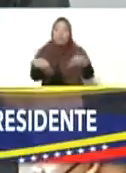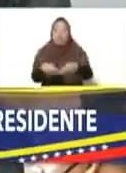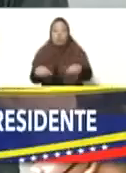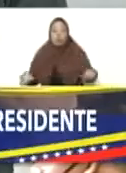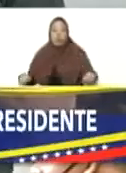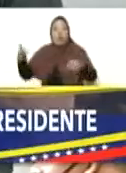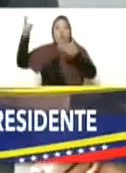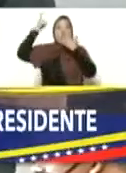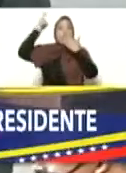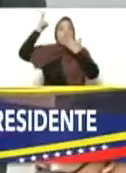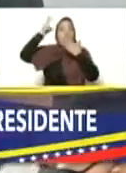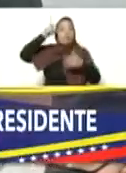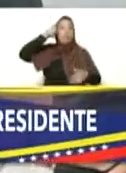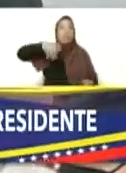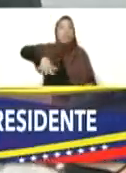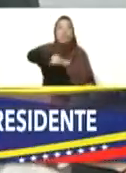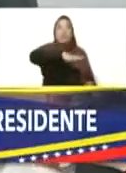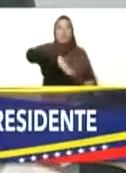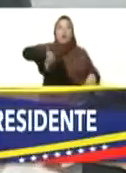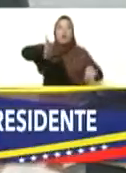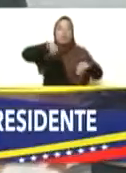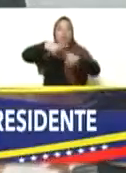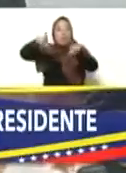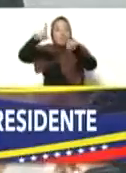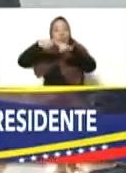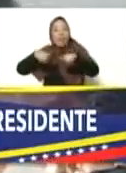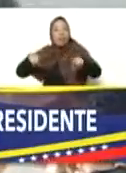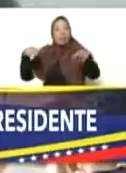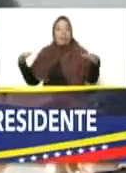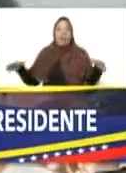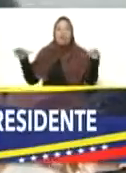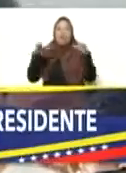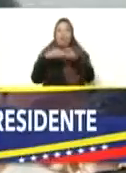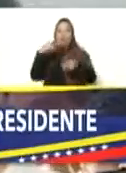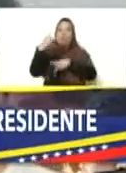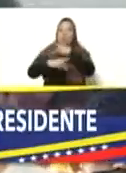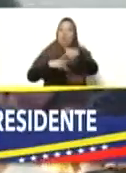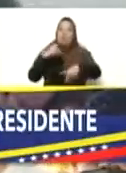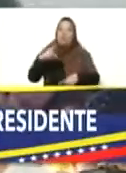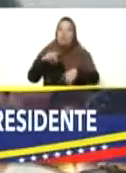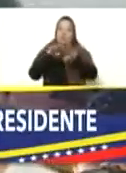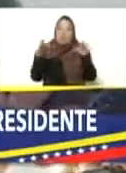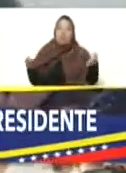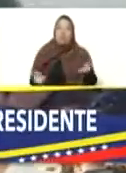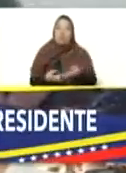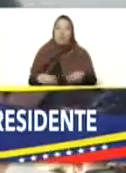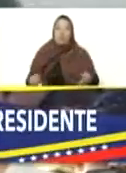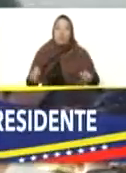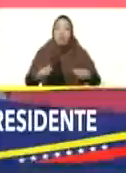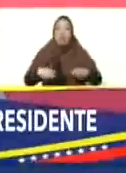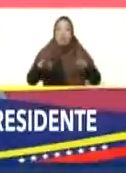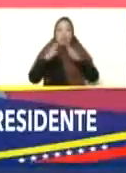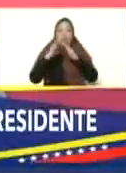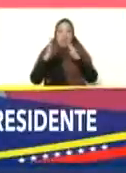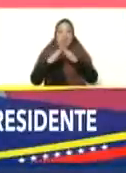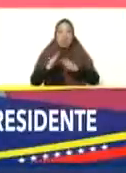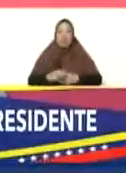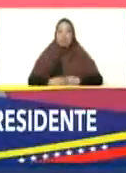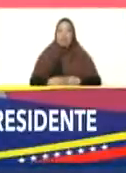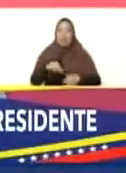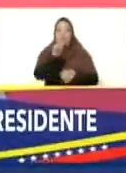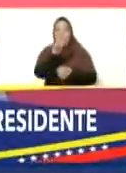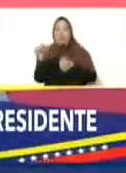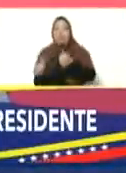pueblos indígenas para todas las formas de organización y de producción popular de la vida darle un equipo vicepresidenta